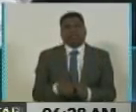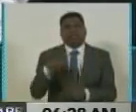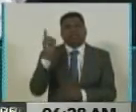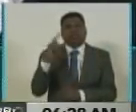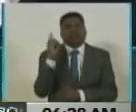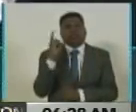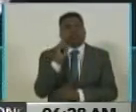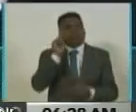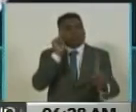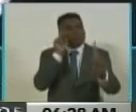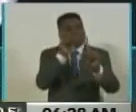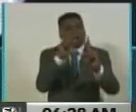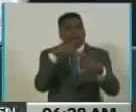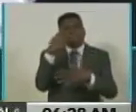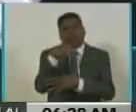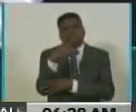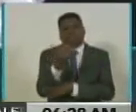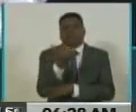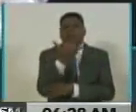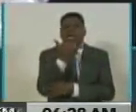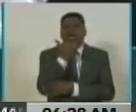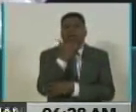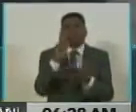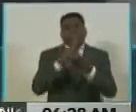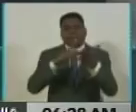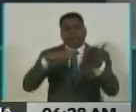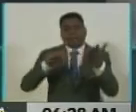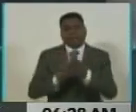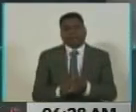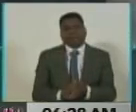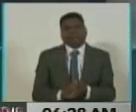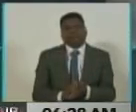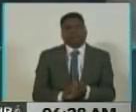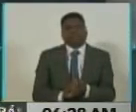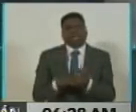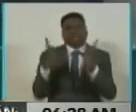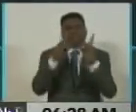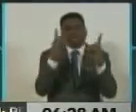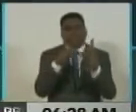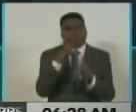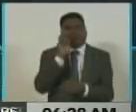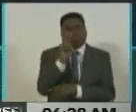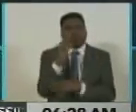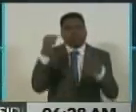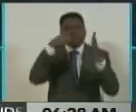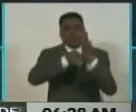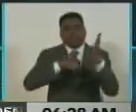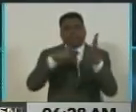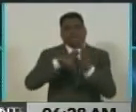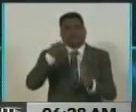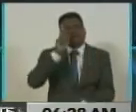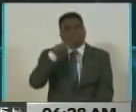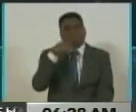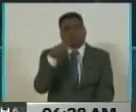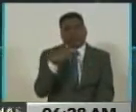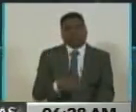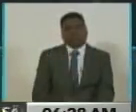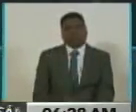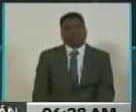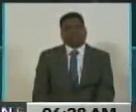perspectiva política. Yo creo que eso fue un error de esa primera etapa del diálogo. El diálogo se percibió como una batalla más política. Ahí hay